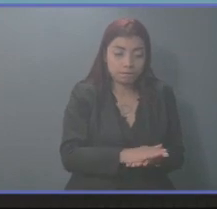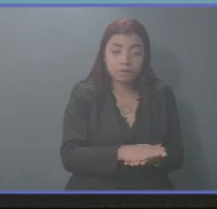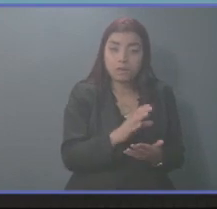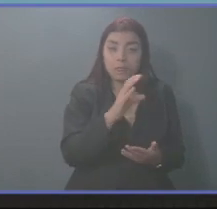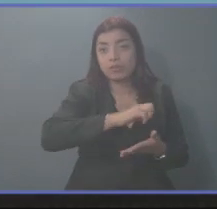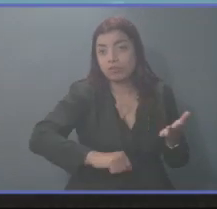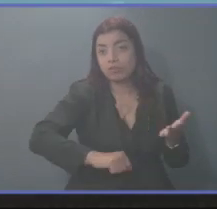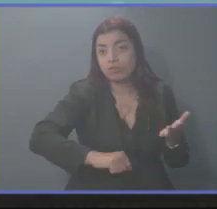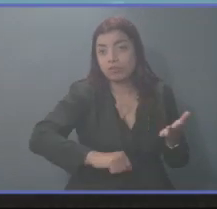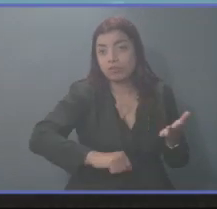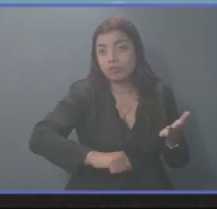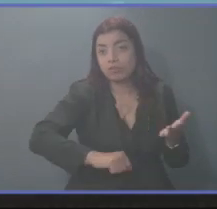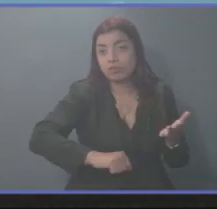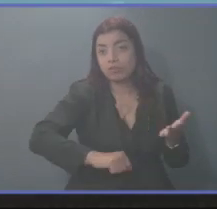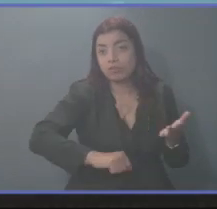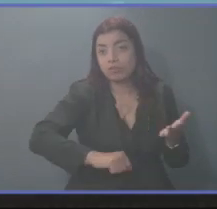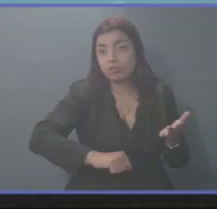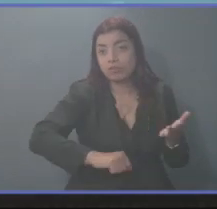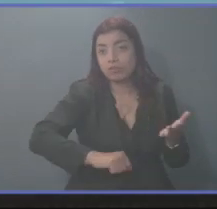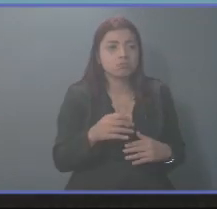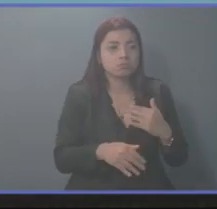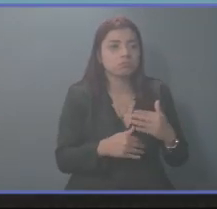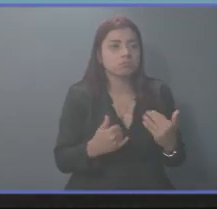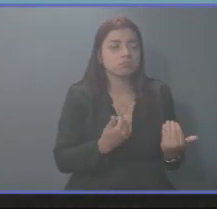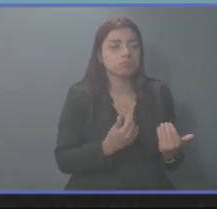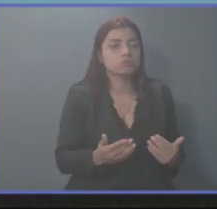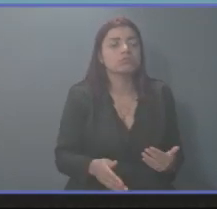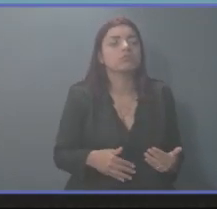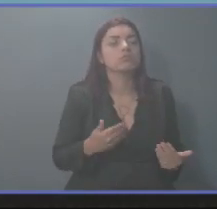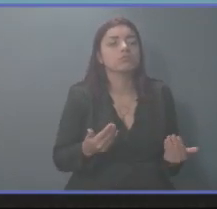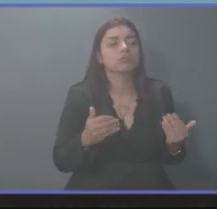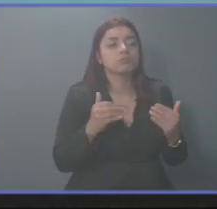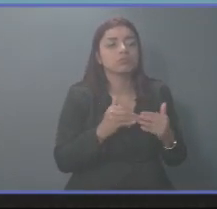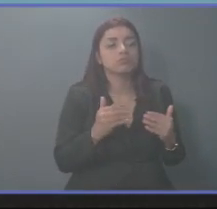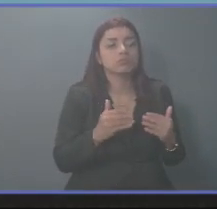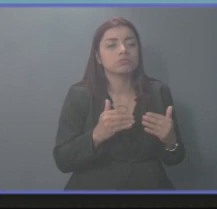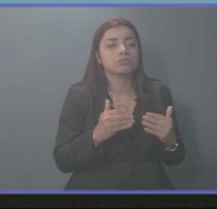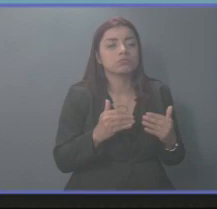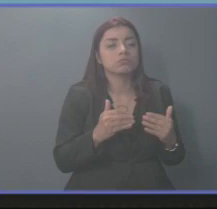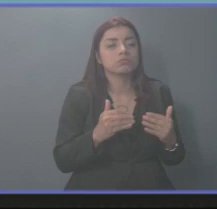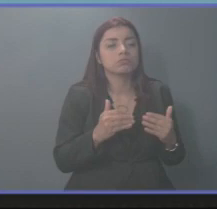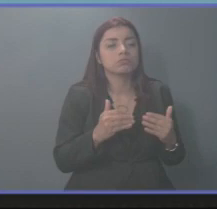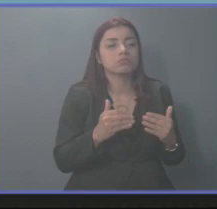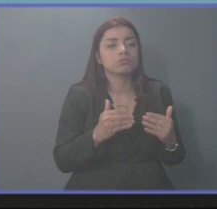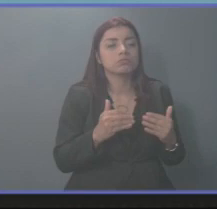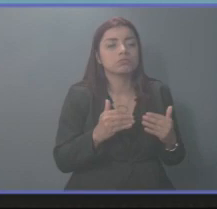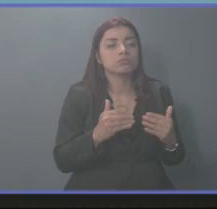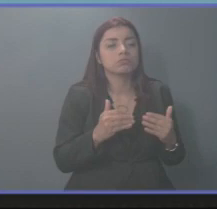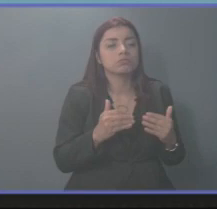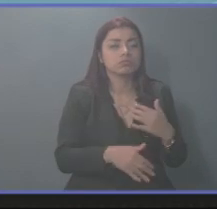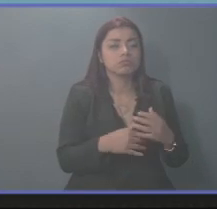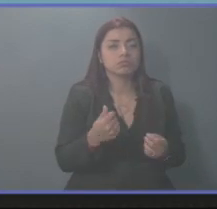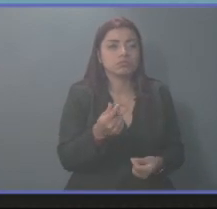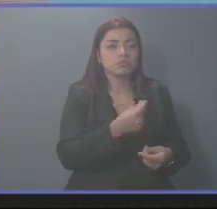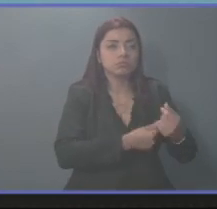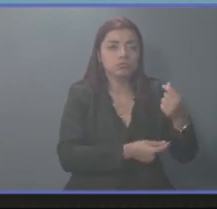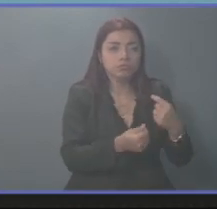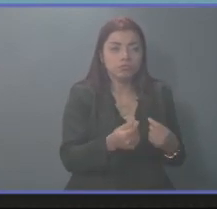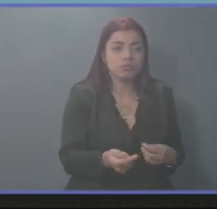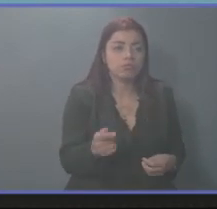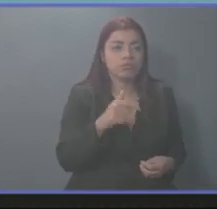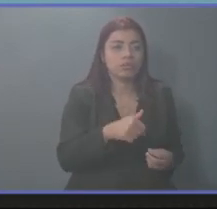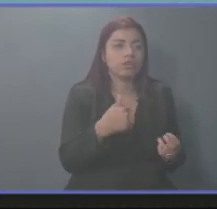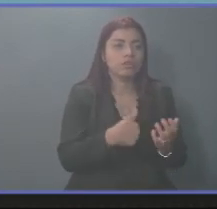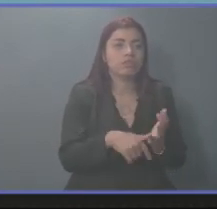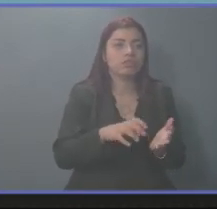extractada del CNE donde tiene su bien inmueble, o además que posee o tiene un negocio en un